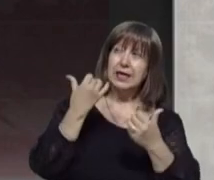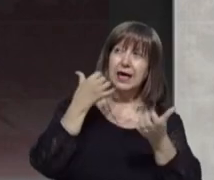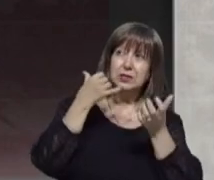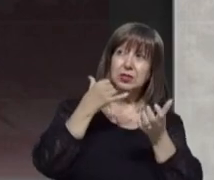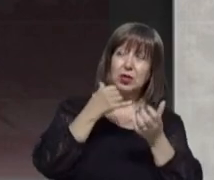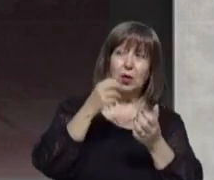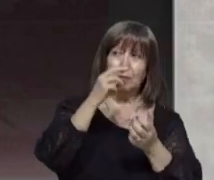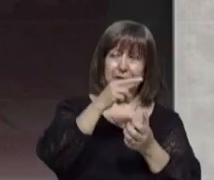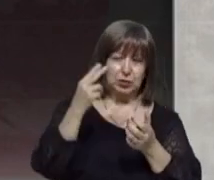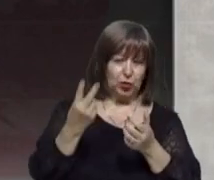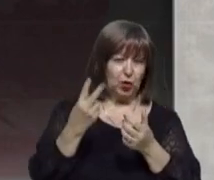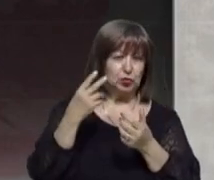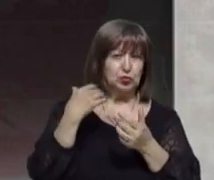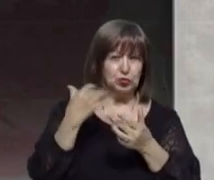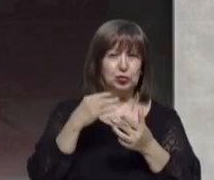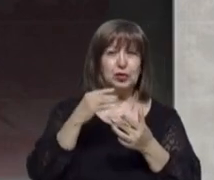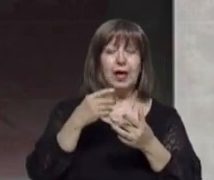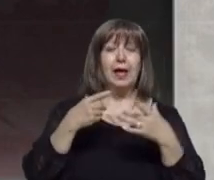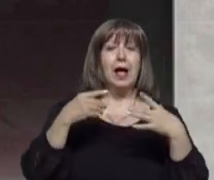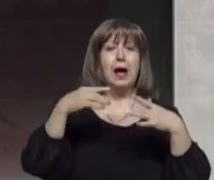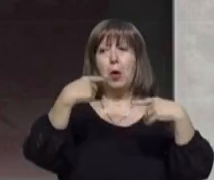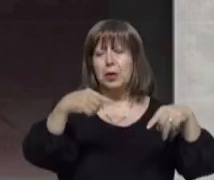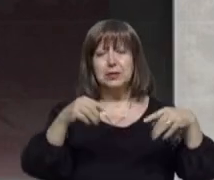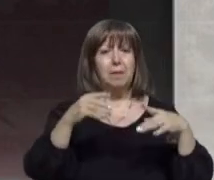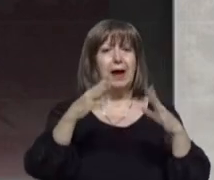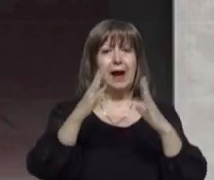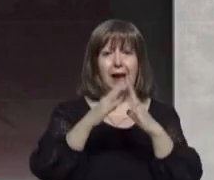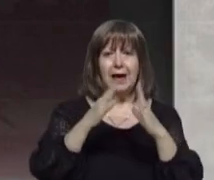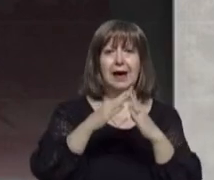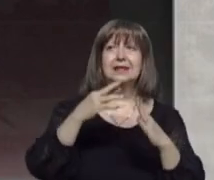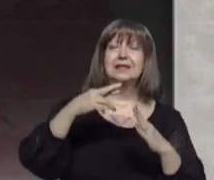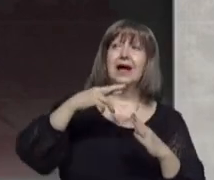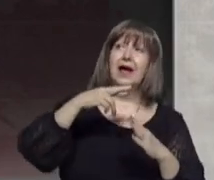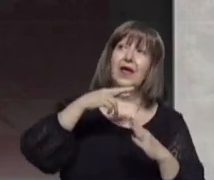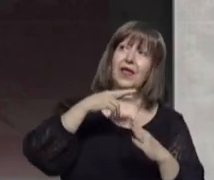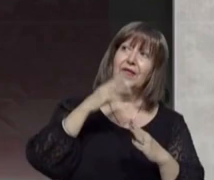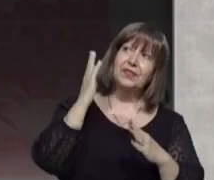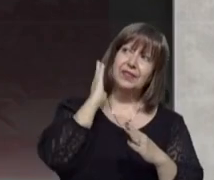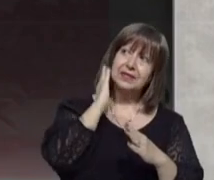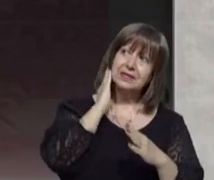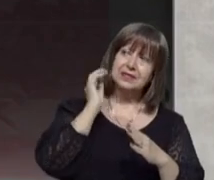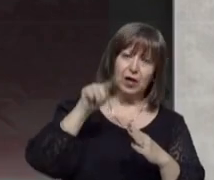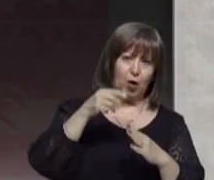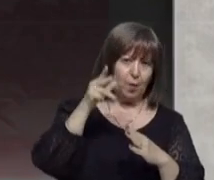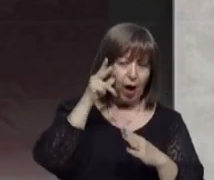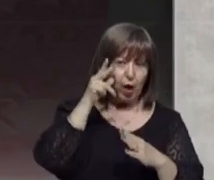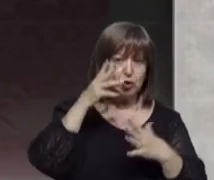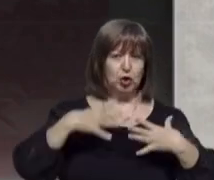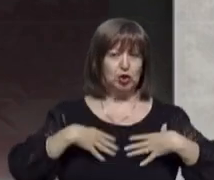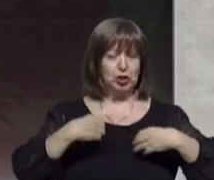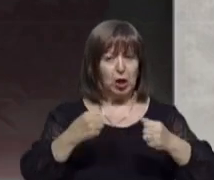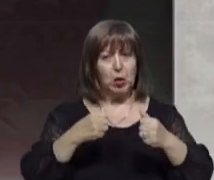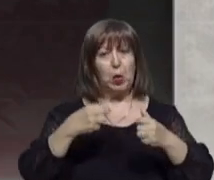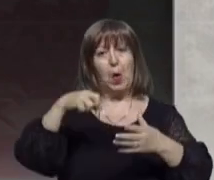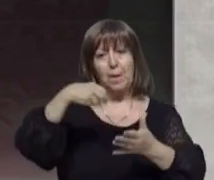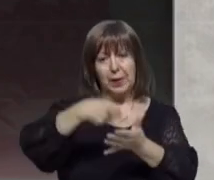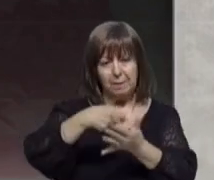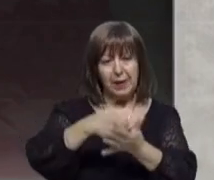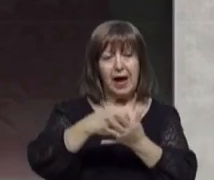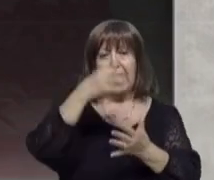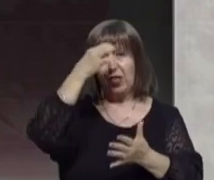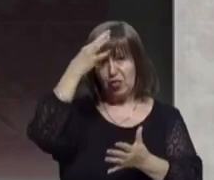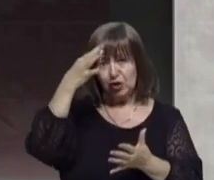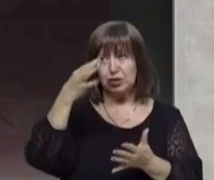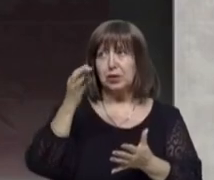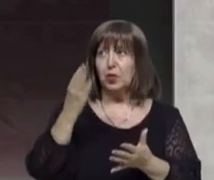22%. En el caso de equipamiento para el hogar y mantenimiento, un 16,8%. Los gastos para la salud, tema prepagas, 12%.